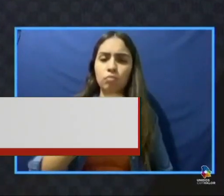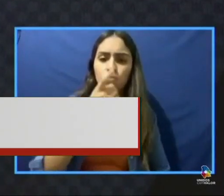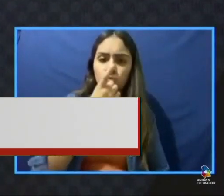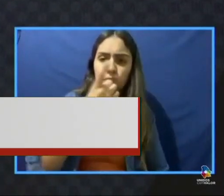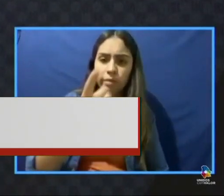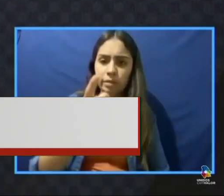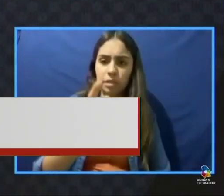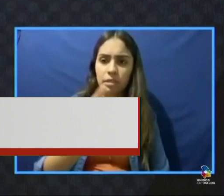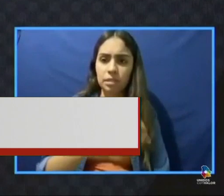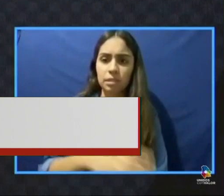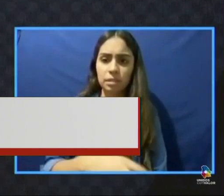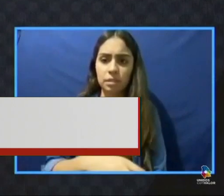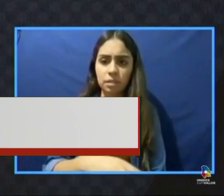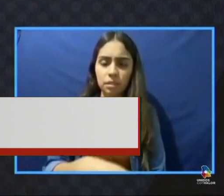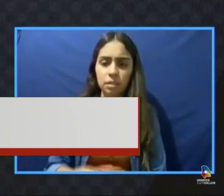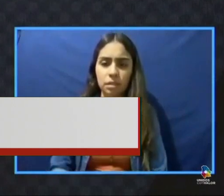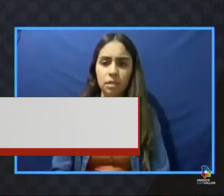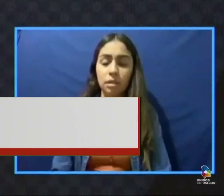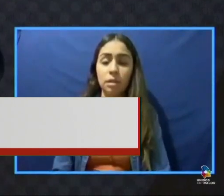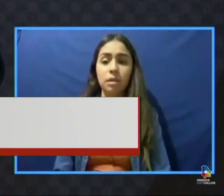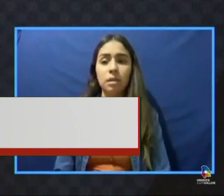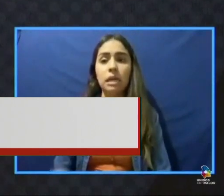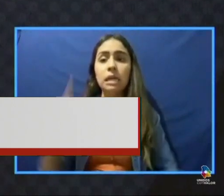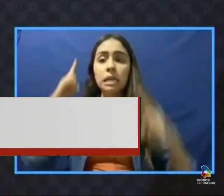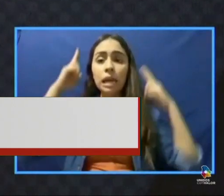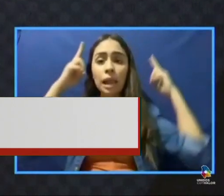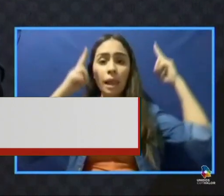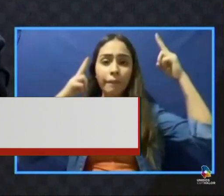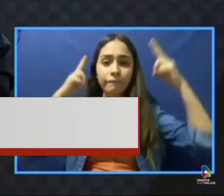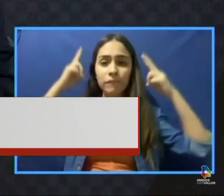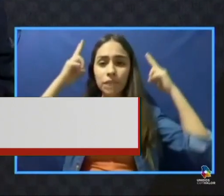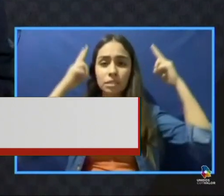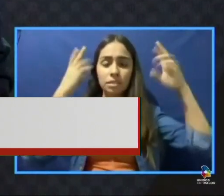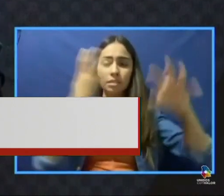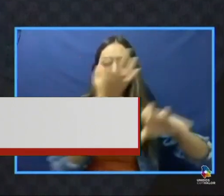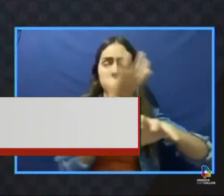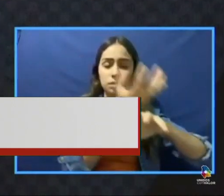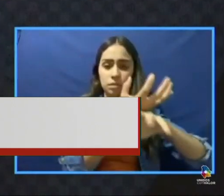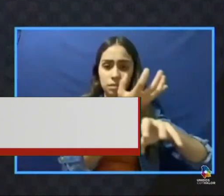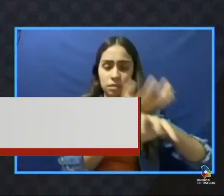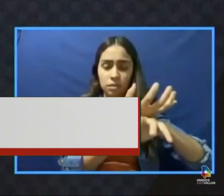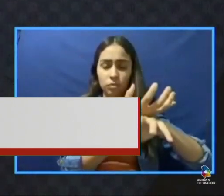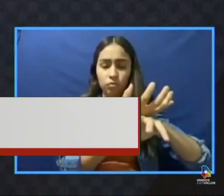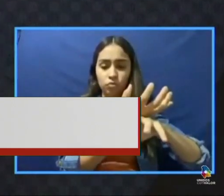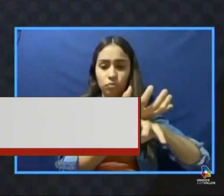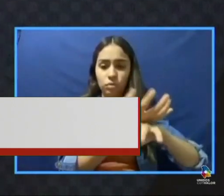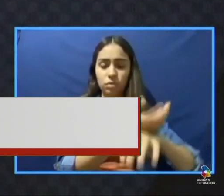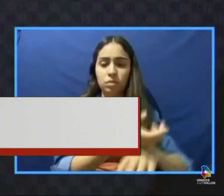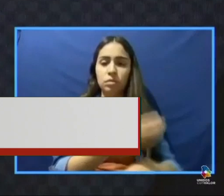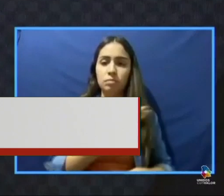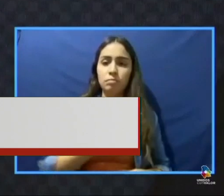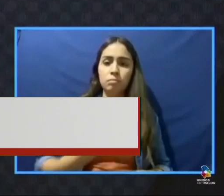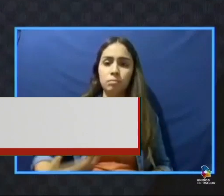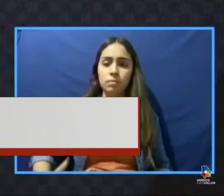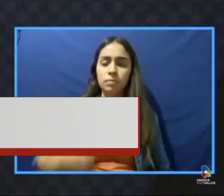presidente López Obrador a los Estados Unidos, yo lo